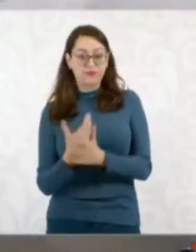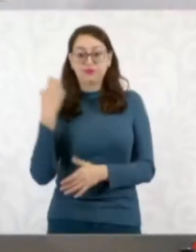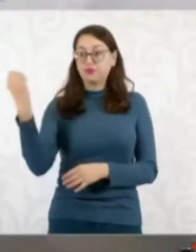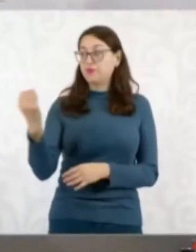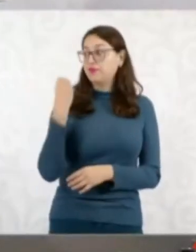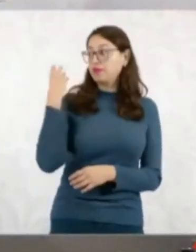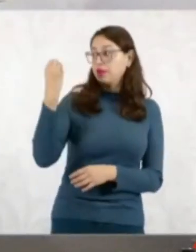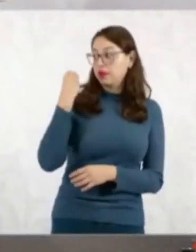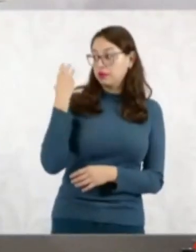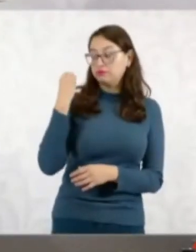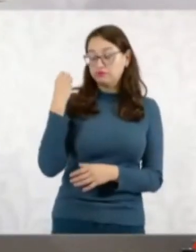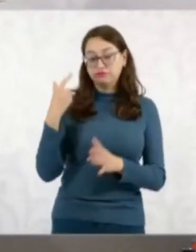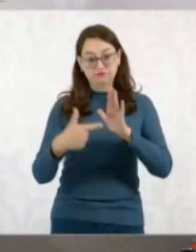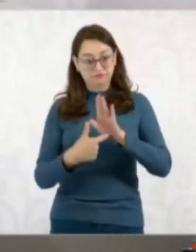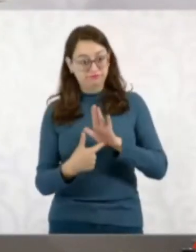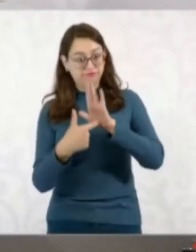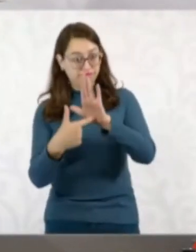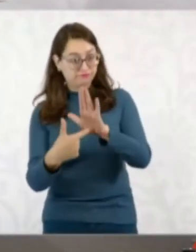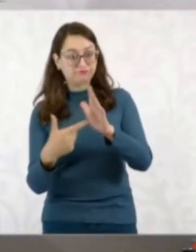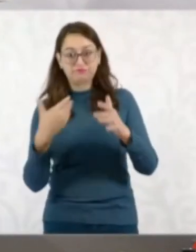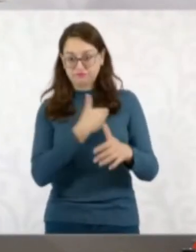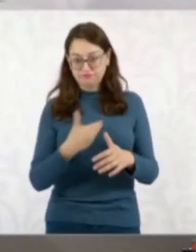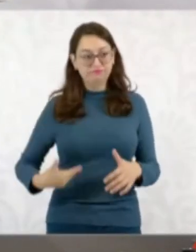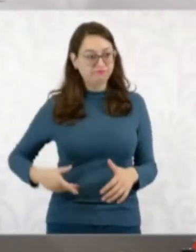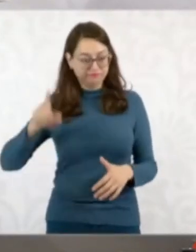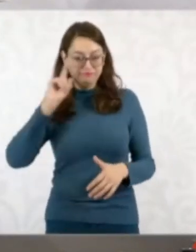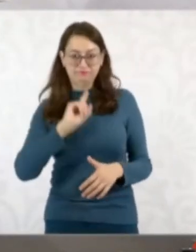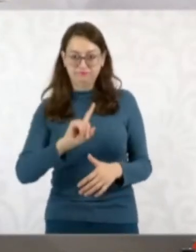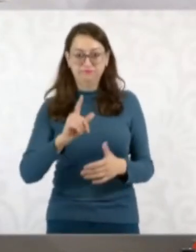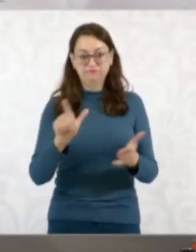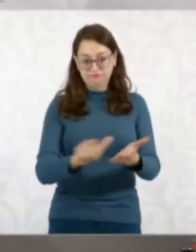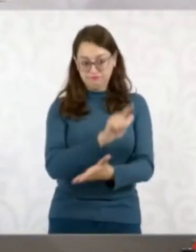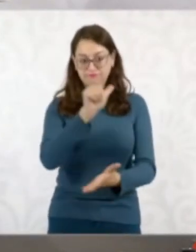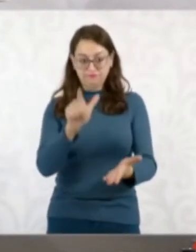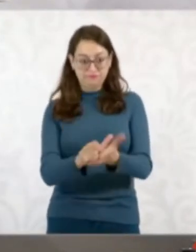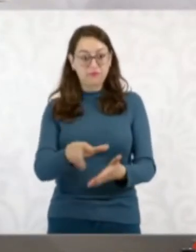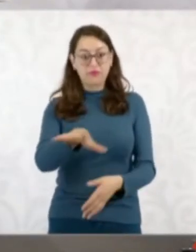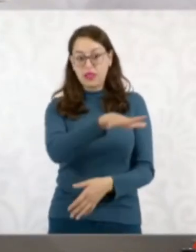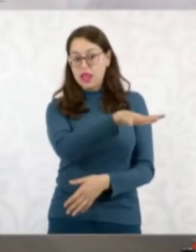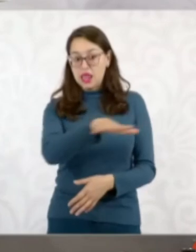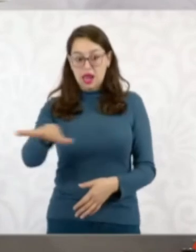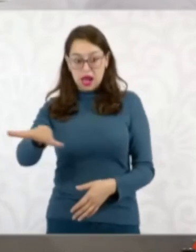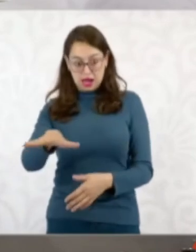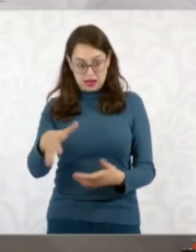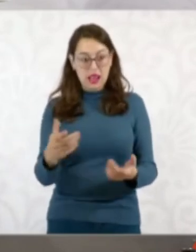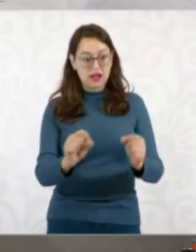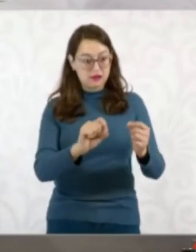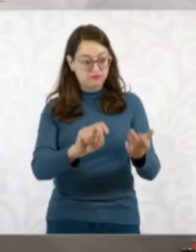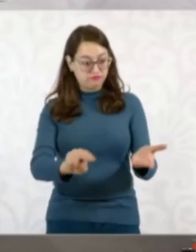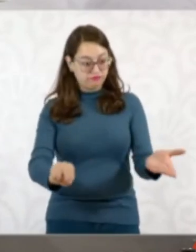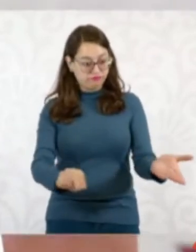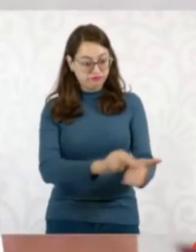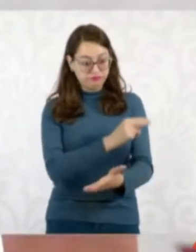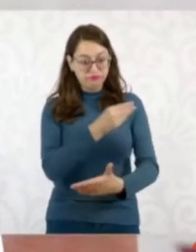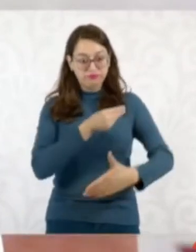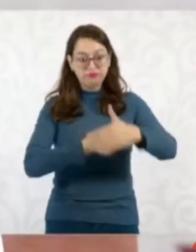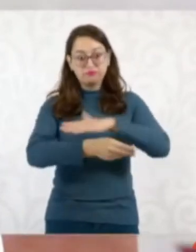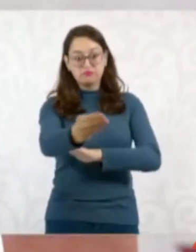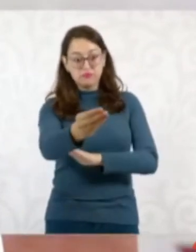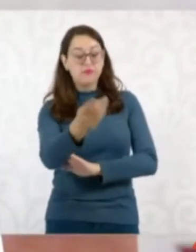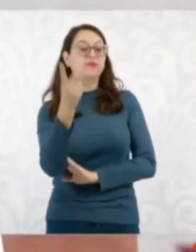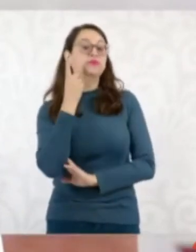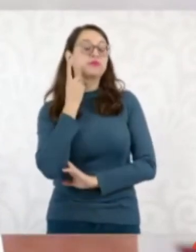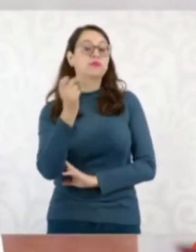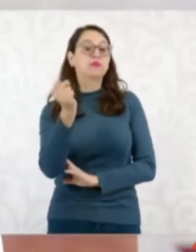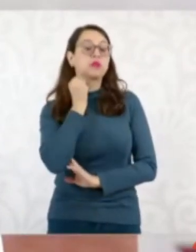firmará la presidenta de México para ser enviada esta ley general al Congreso de la Unión para su